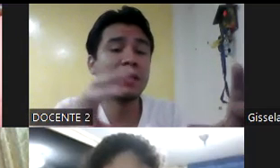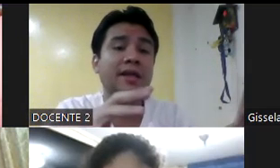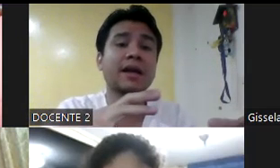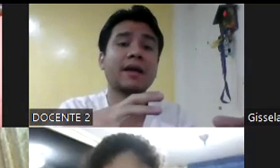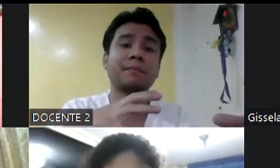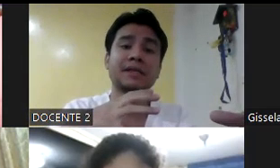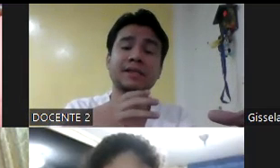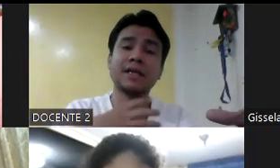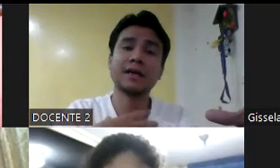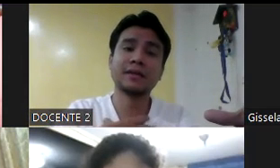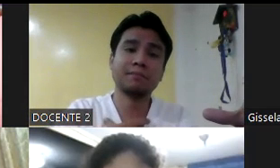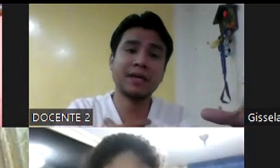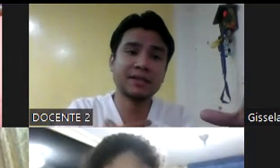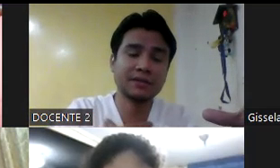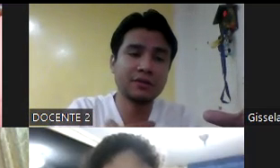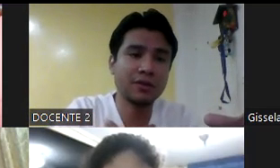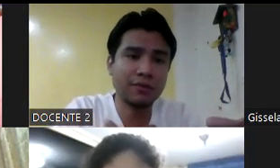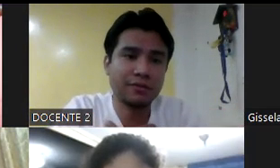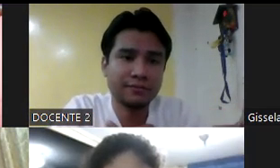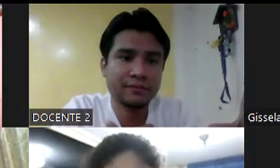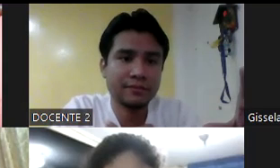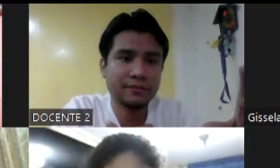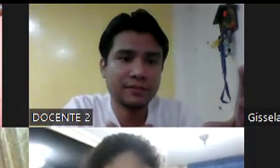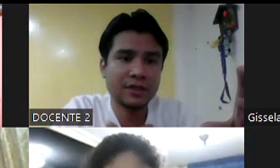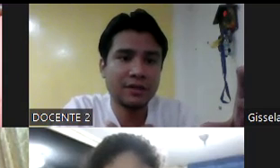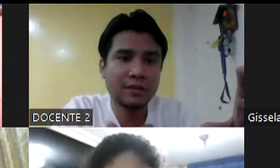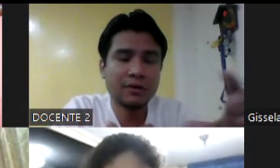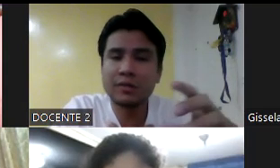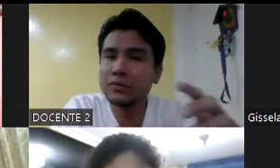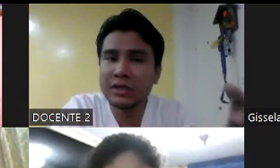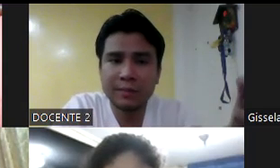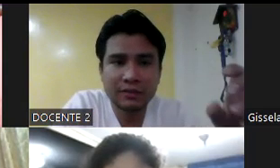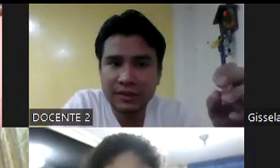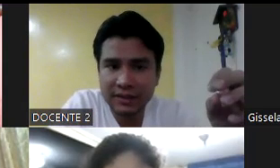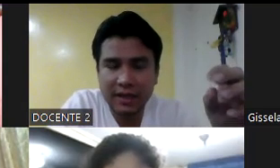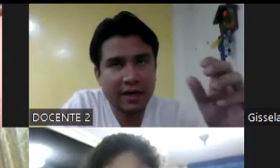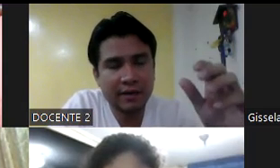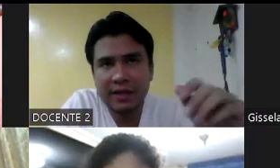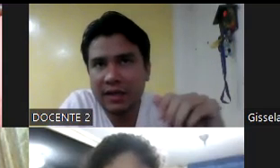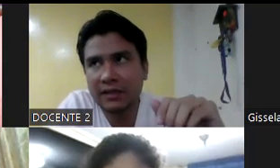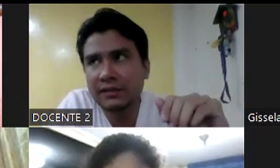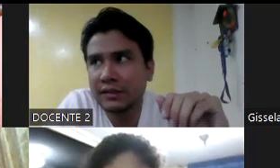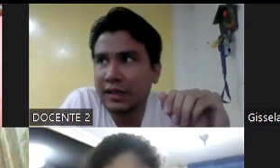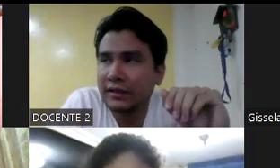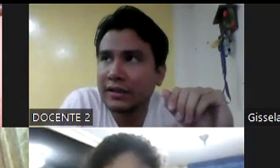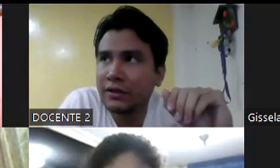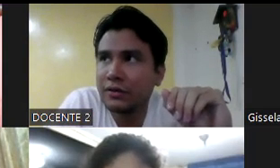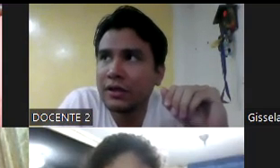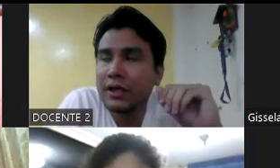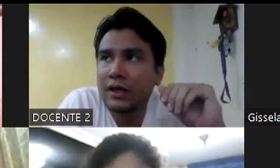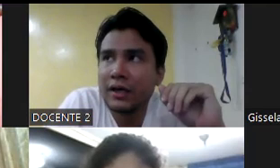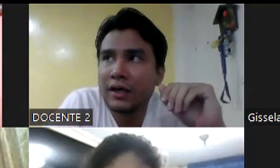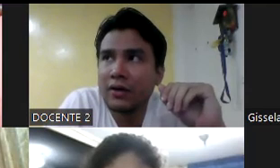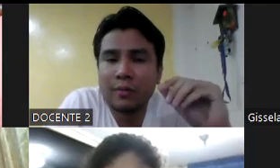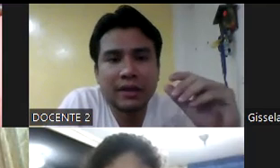pero depende de la capacidad de percepción de uno, ¿sí? Porque hay muchas personas que, créanme, que han